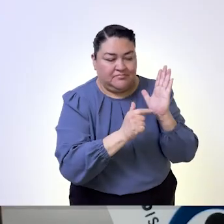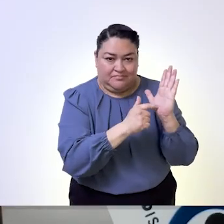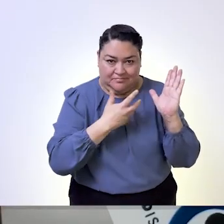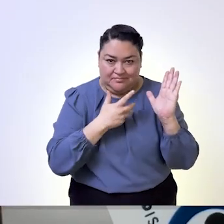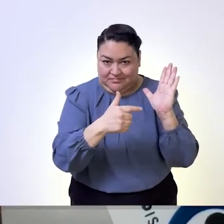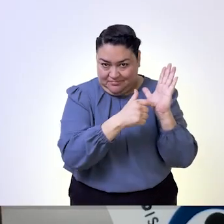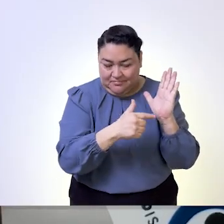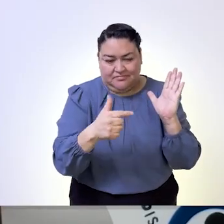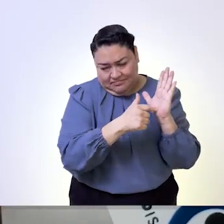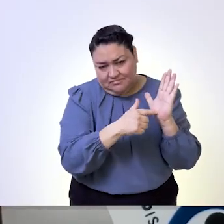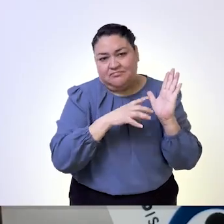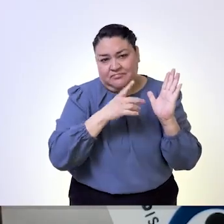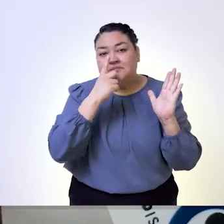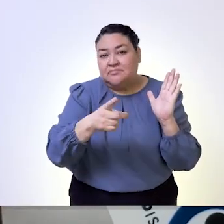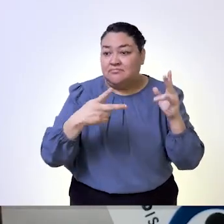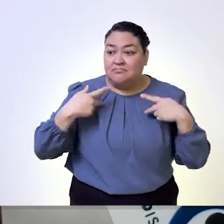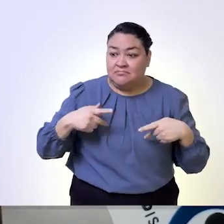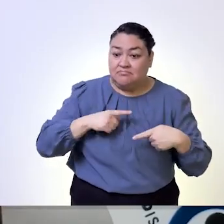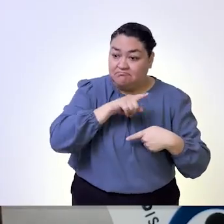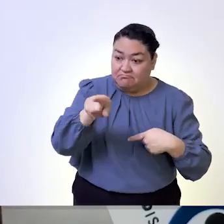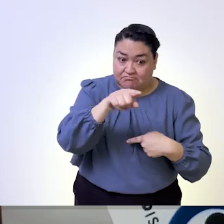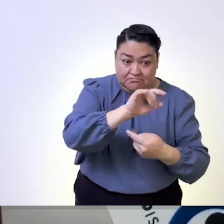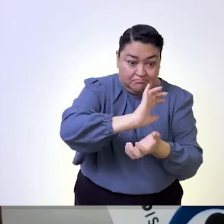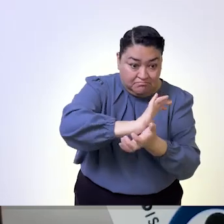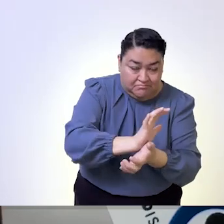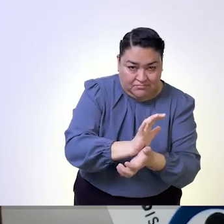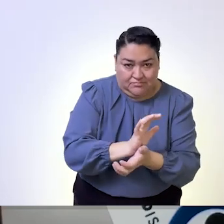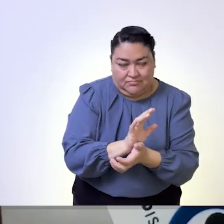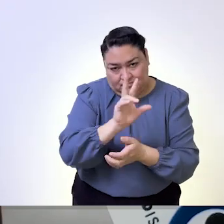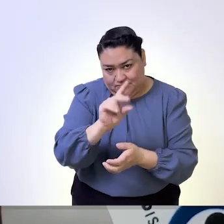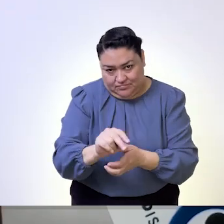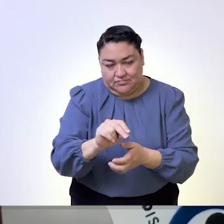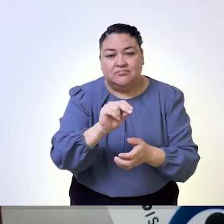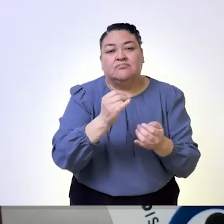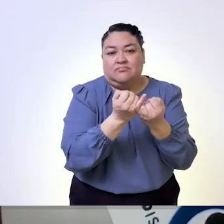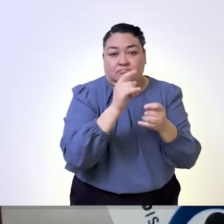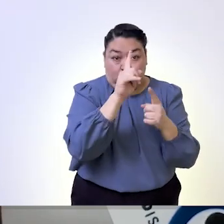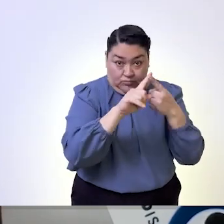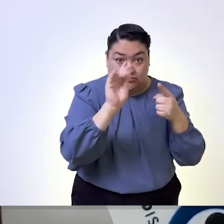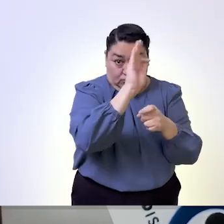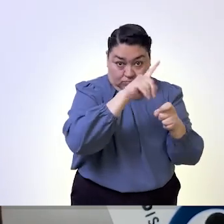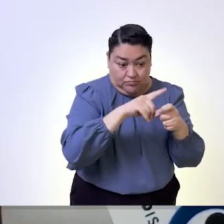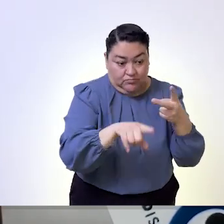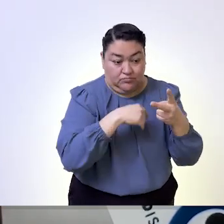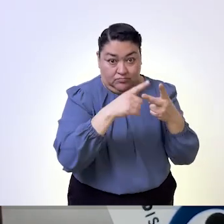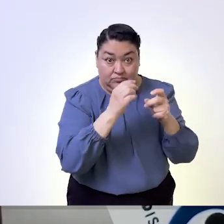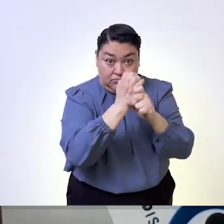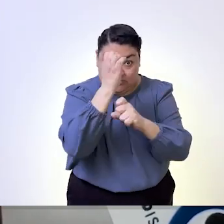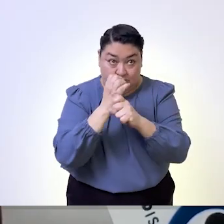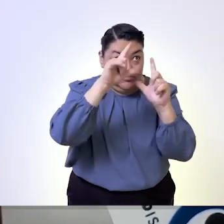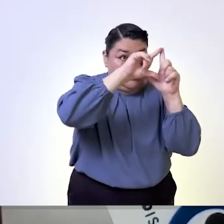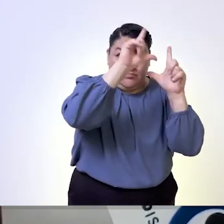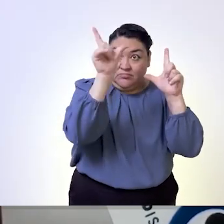un marco jurídico antidiscriminatorio en nuestro país, con la existencia de las 32 leyes para prevenir y